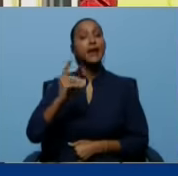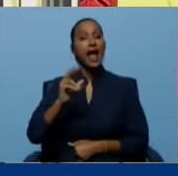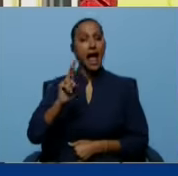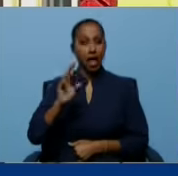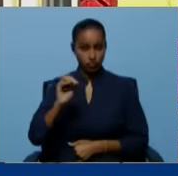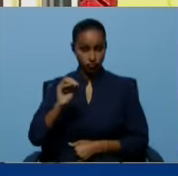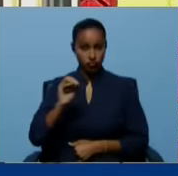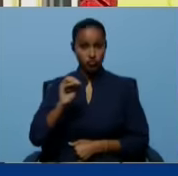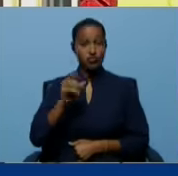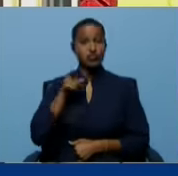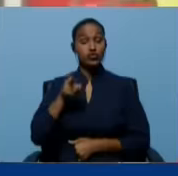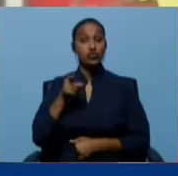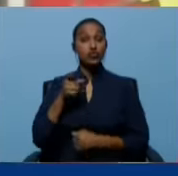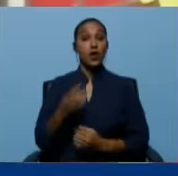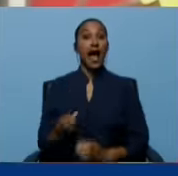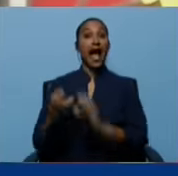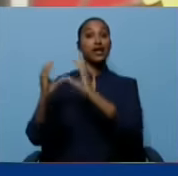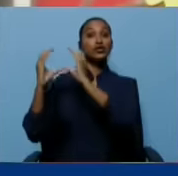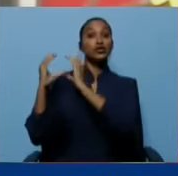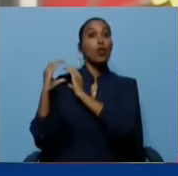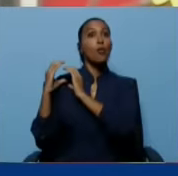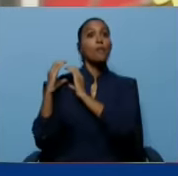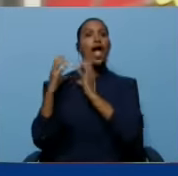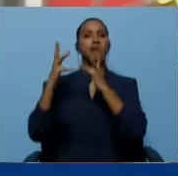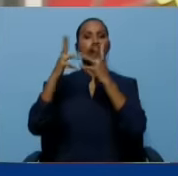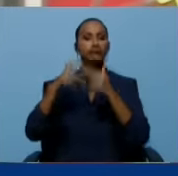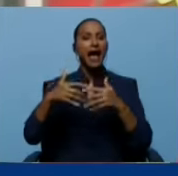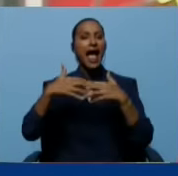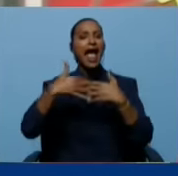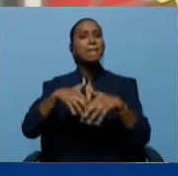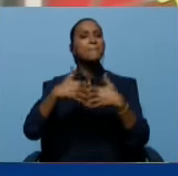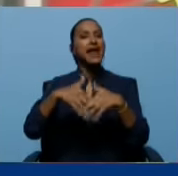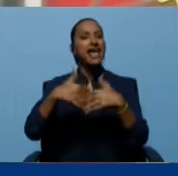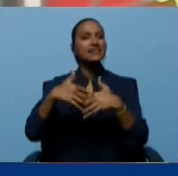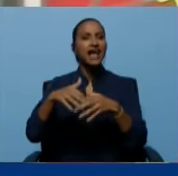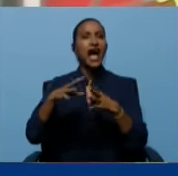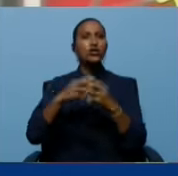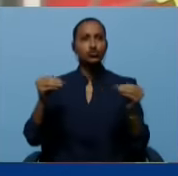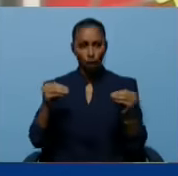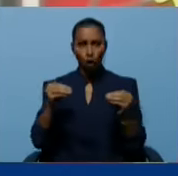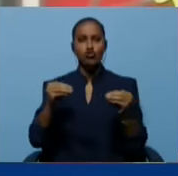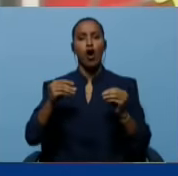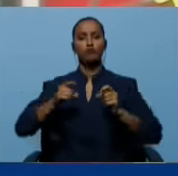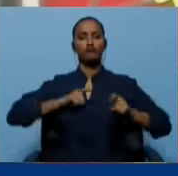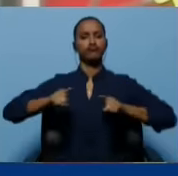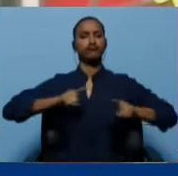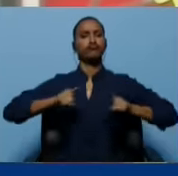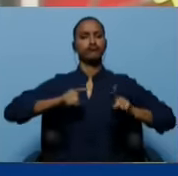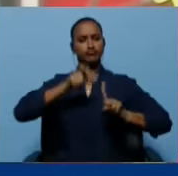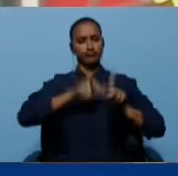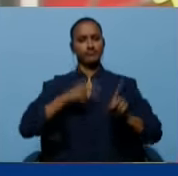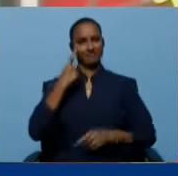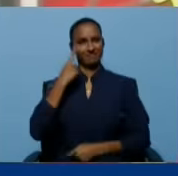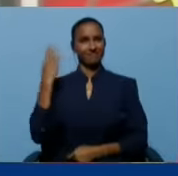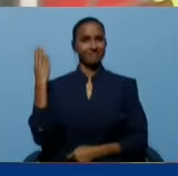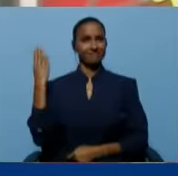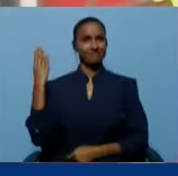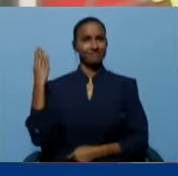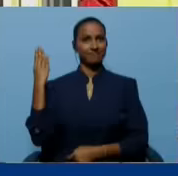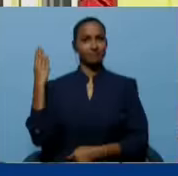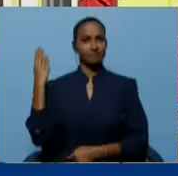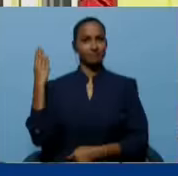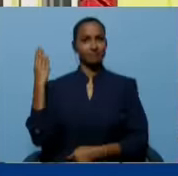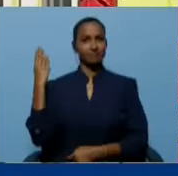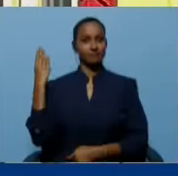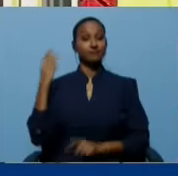el Ministerio de Industrias y Producción Nacional para que lleve su capacidad gerencial y su capacidad profesional